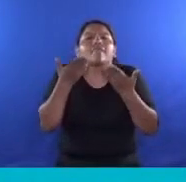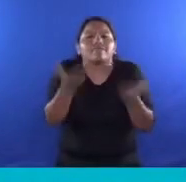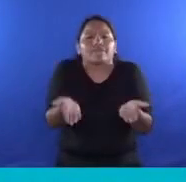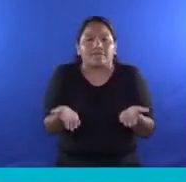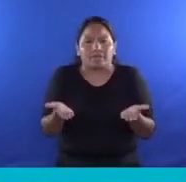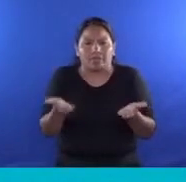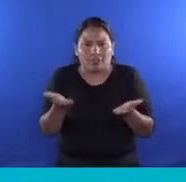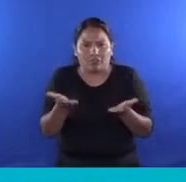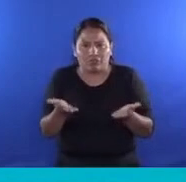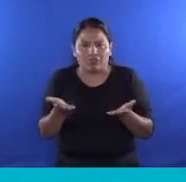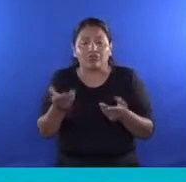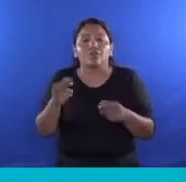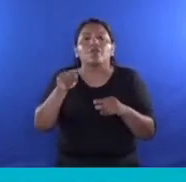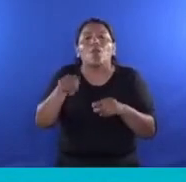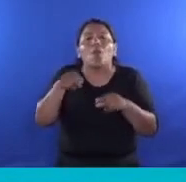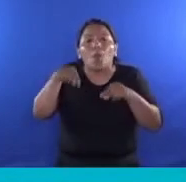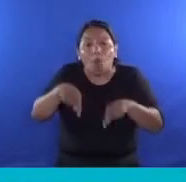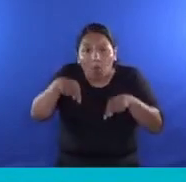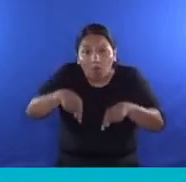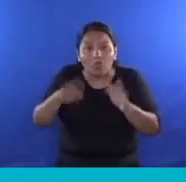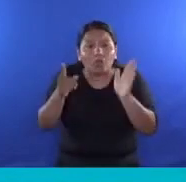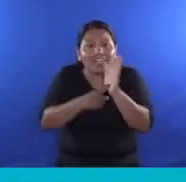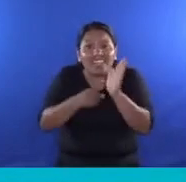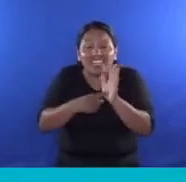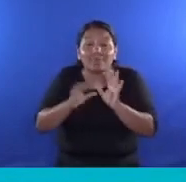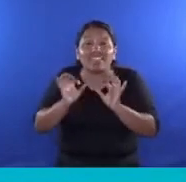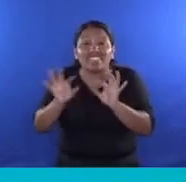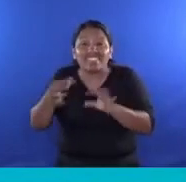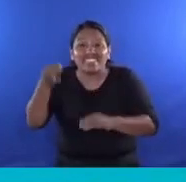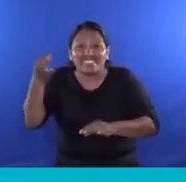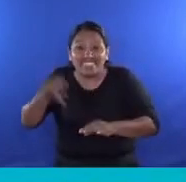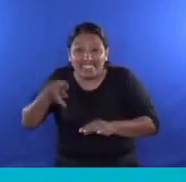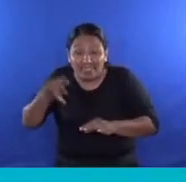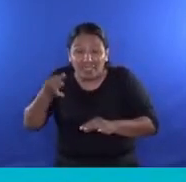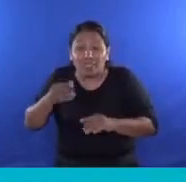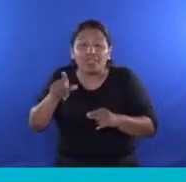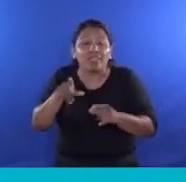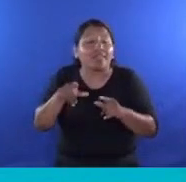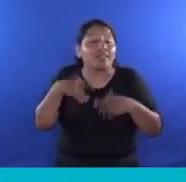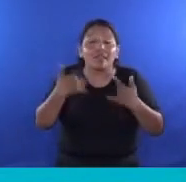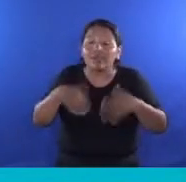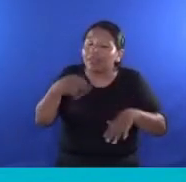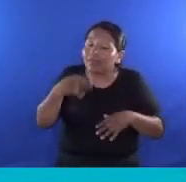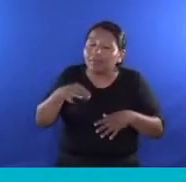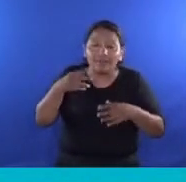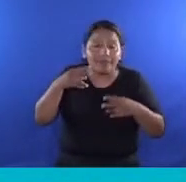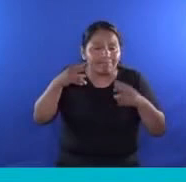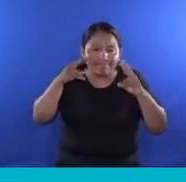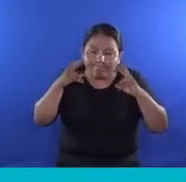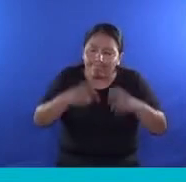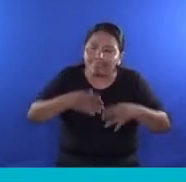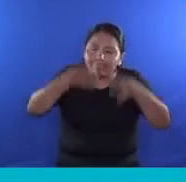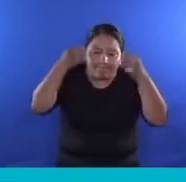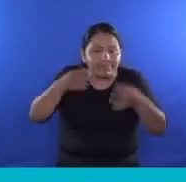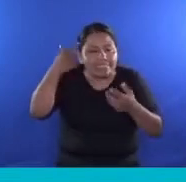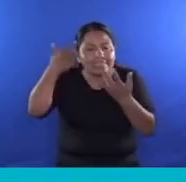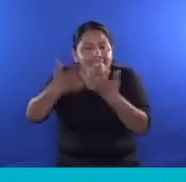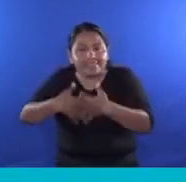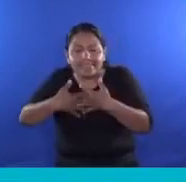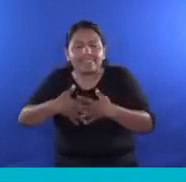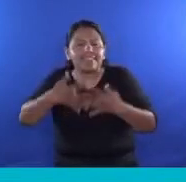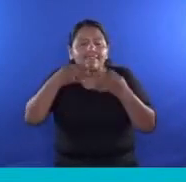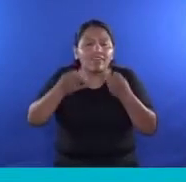Hoy, con el régimen de licencias extraordinarias, y es una discusión que la Cámara tiene que tomar de fondo y ver de qué manera lo